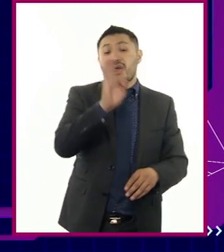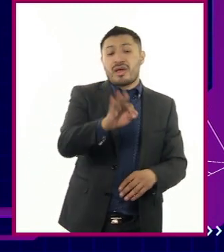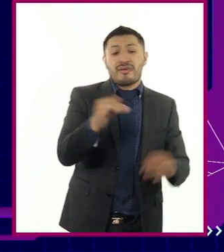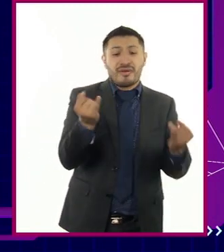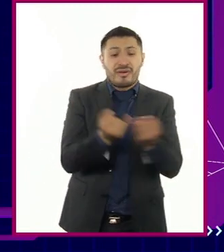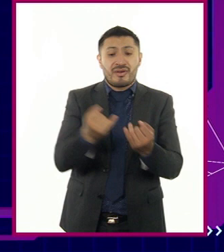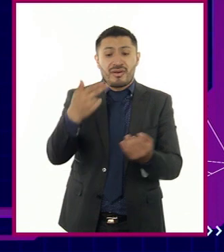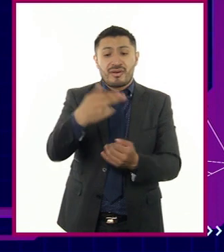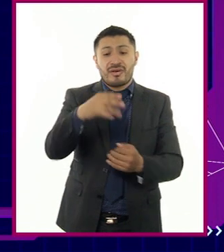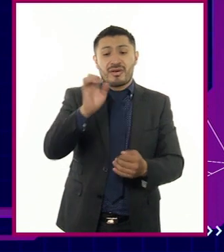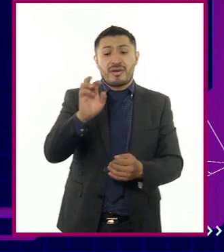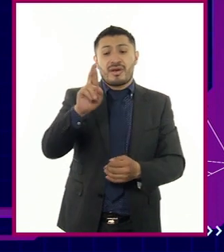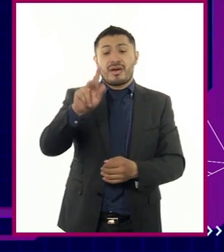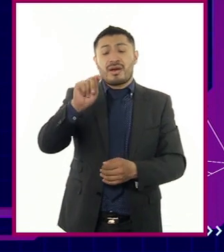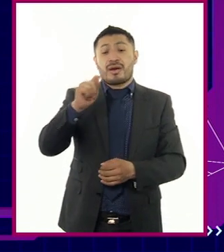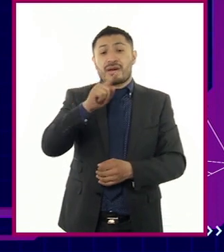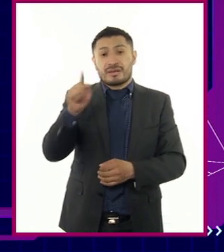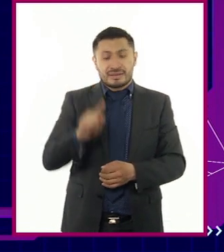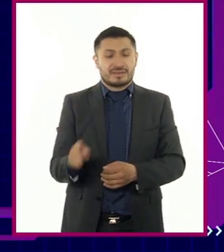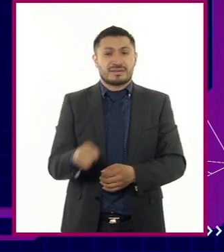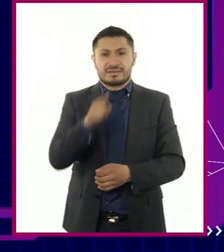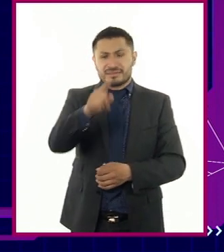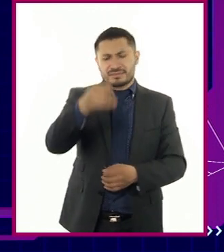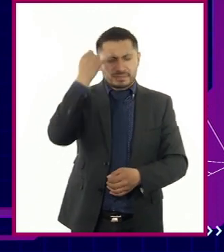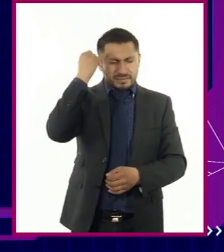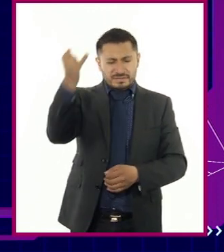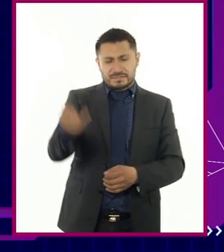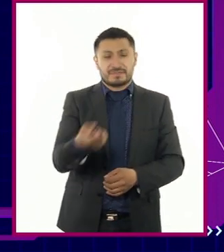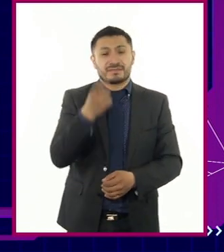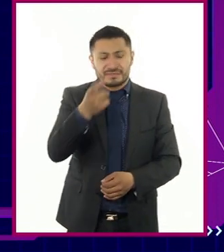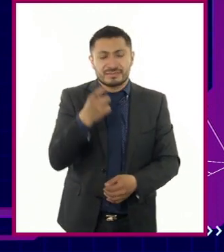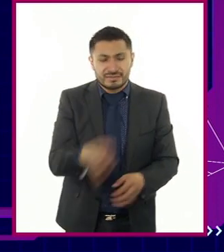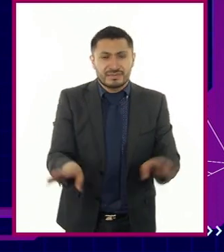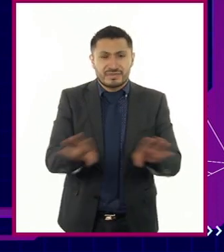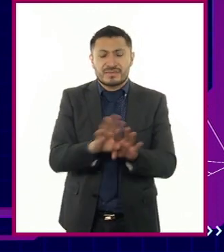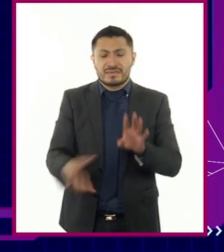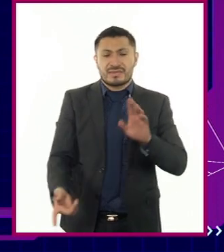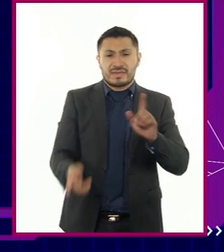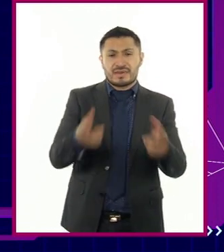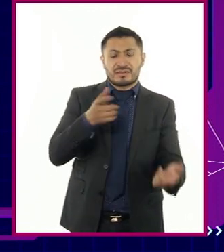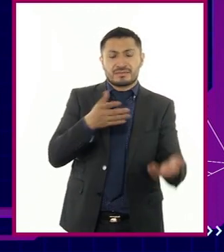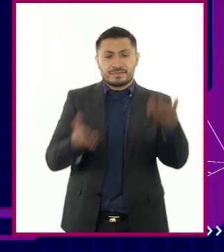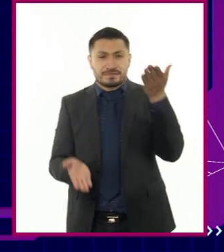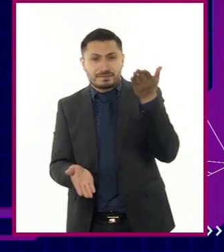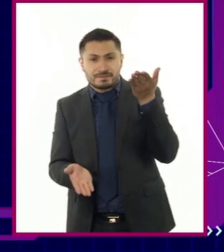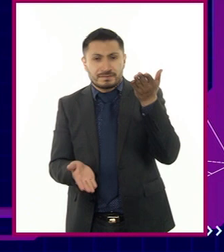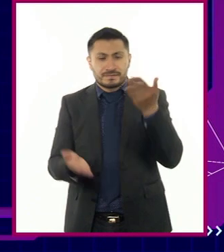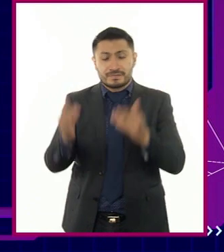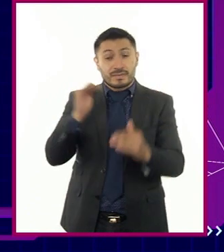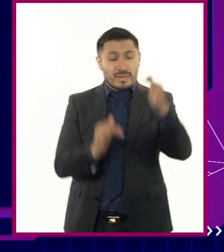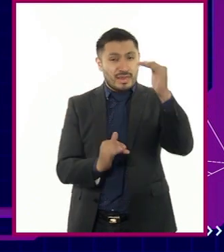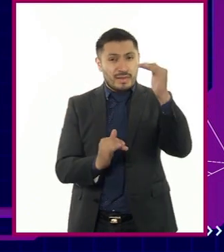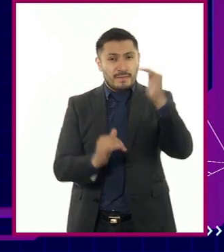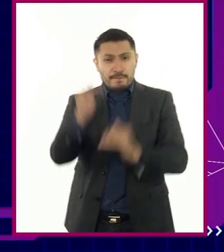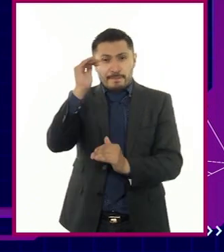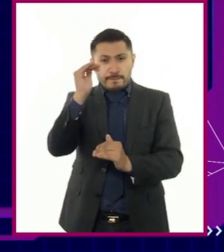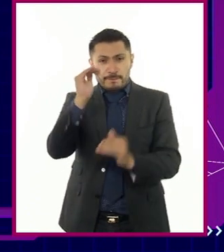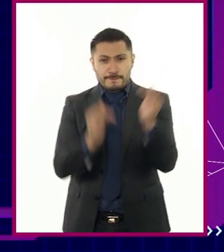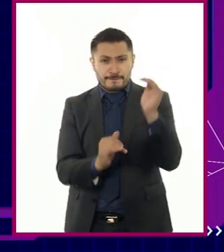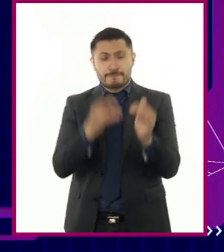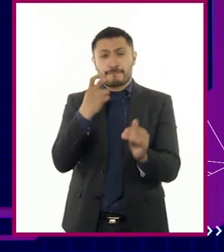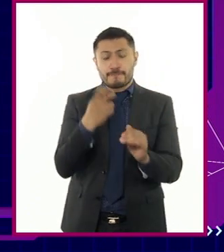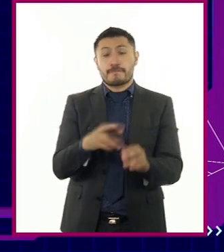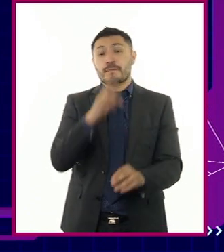hertz. Como ya supondrán, al ser una relación inversamente proporcional, el producto de estas dos